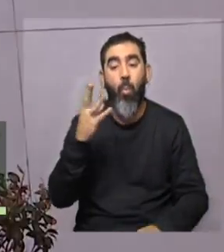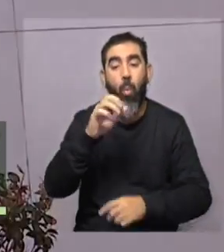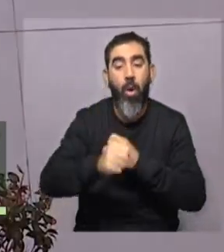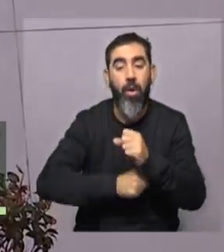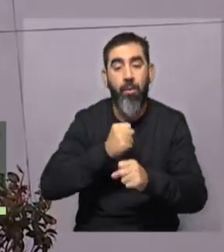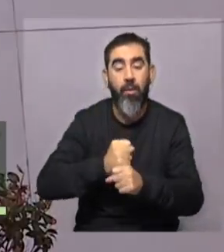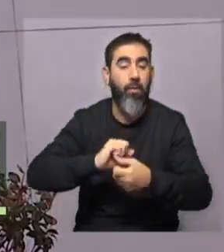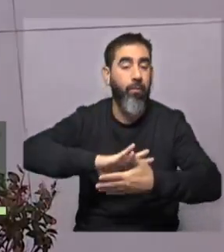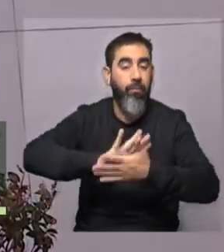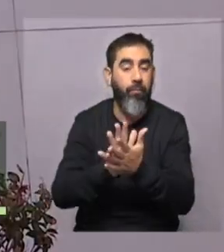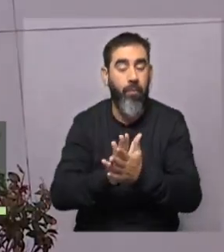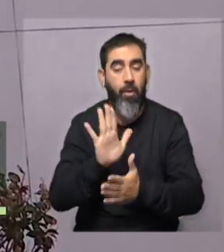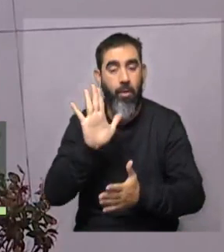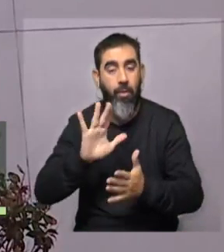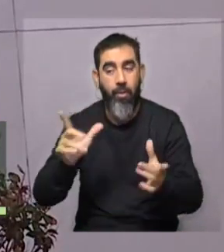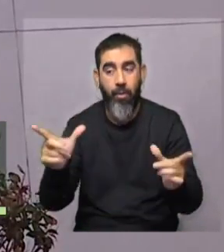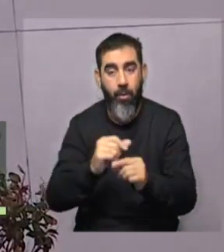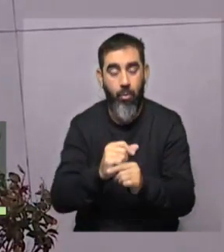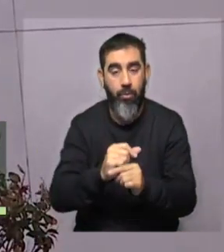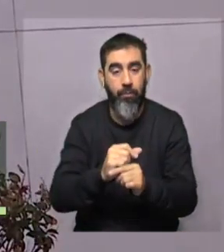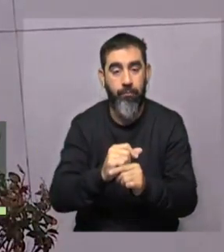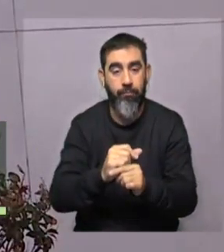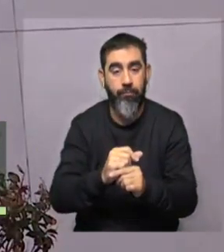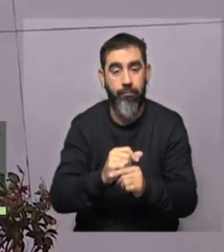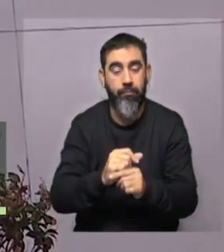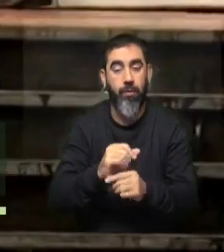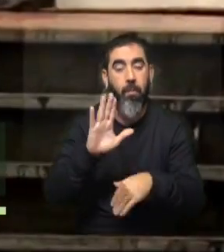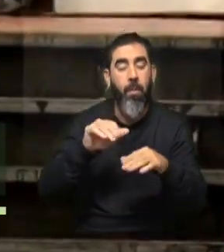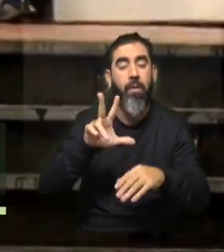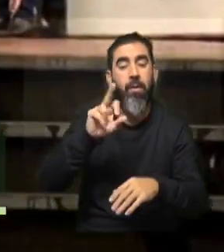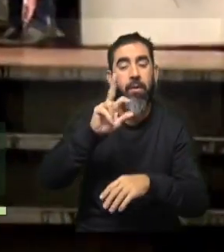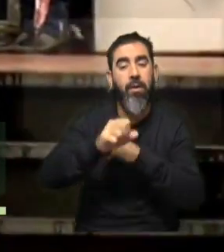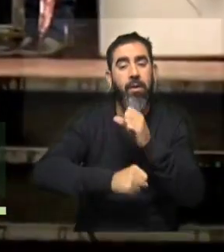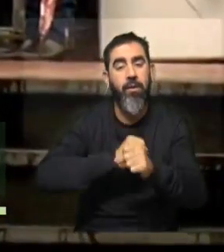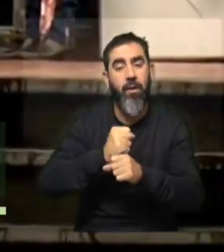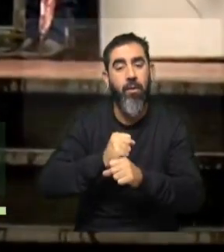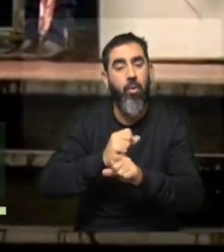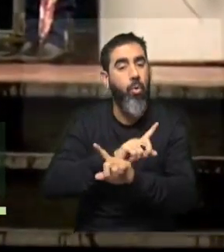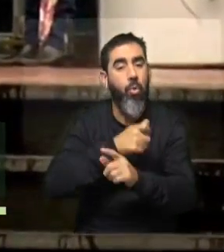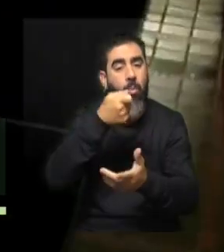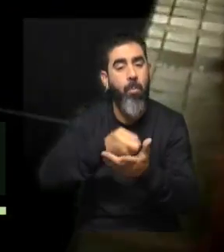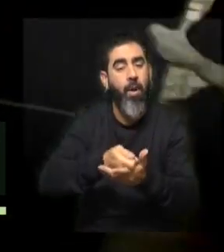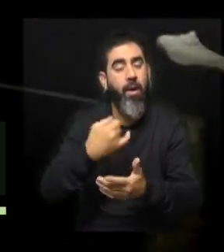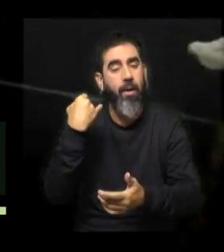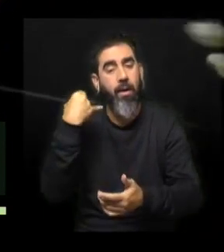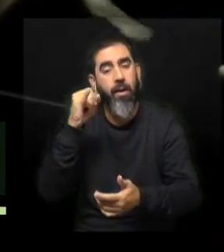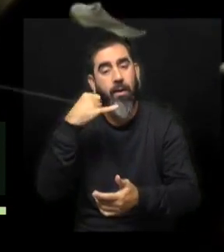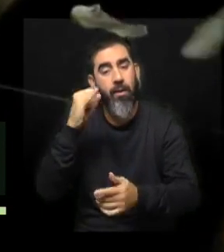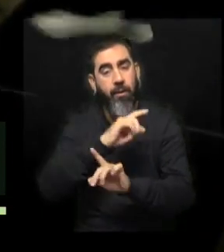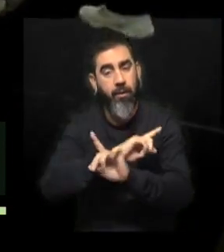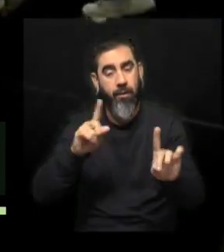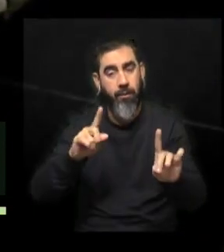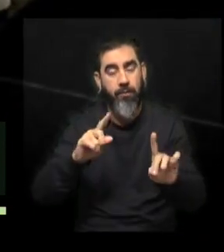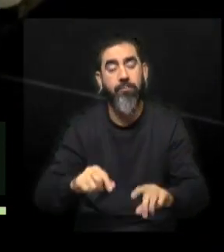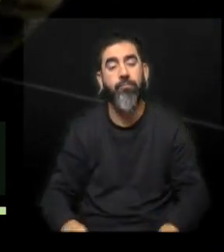tendrá saldada su deuda los de que tienen más de 30 años no pagarán más intereses no